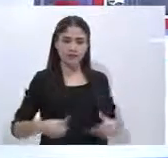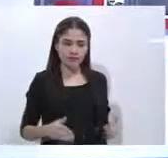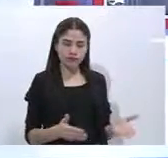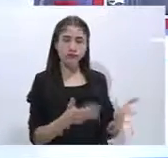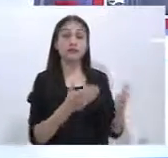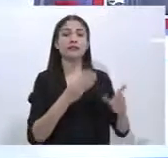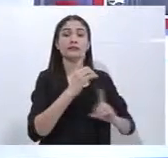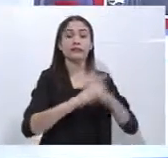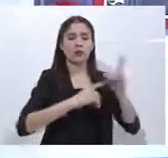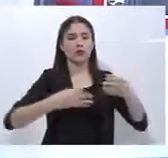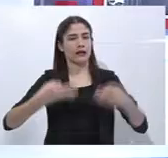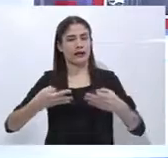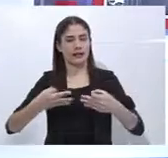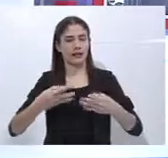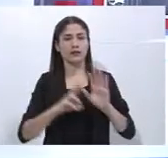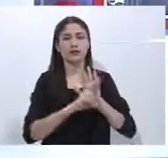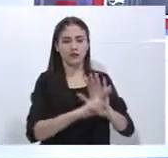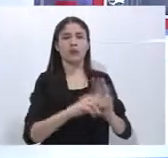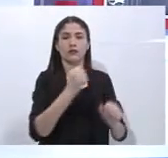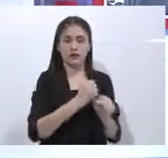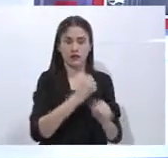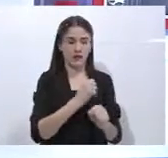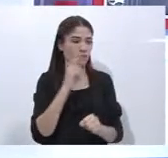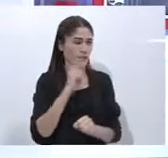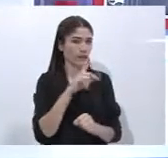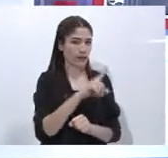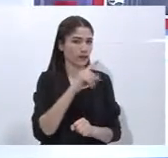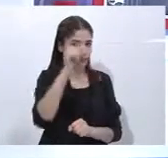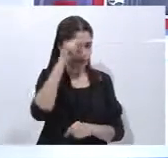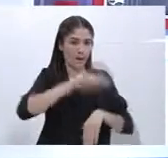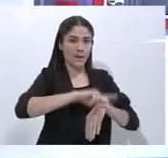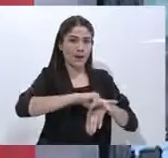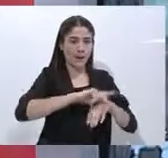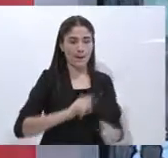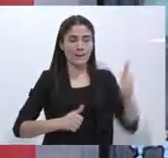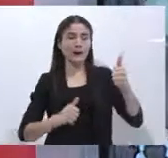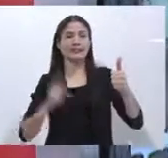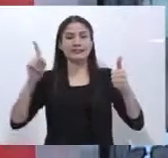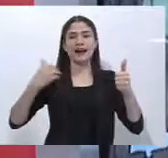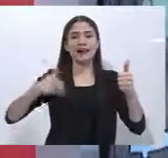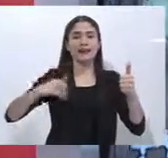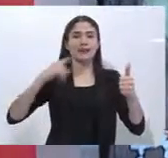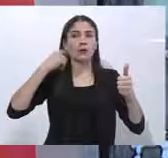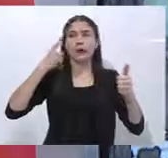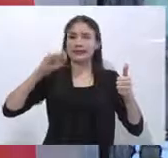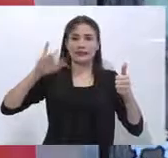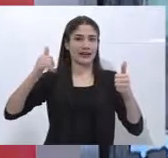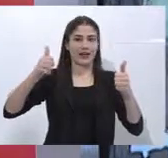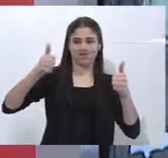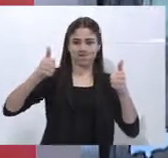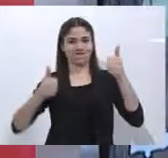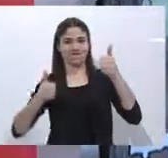competimos nosotros superamos al tomate argentino ya no tenemos nada que envidiarle a ellos estamos